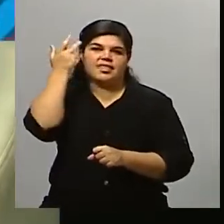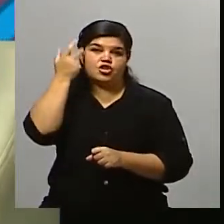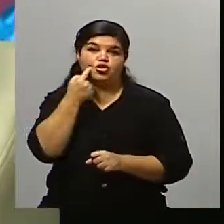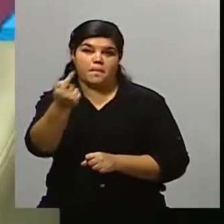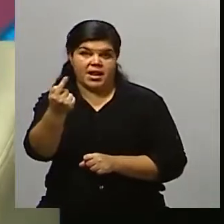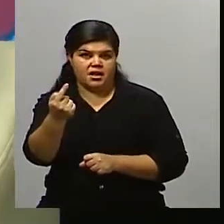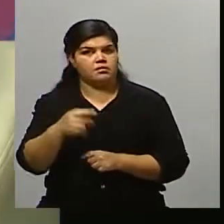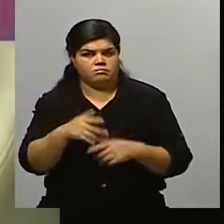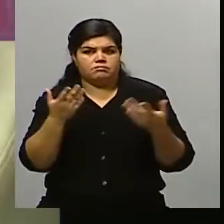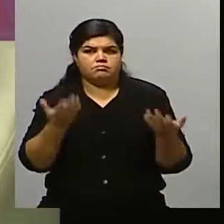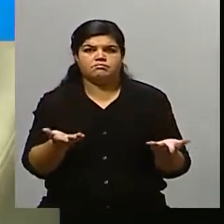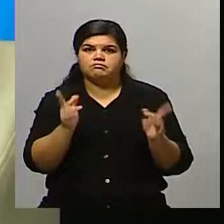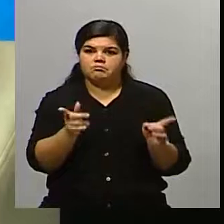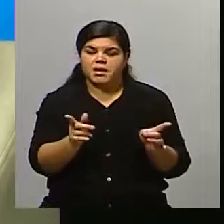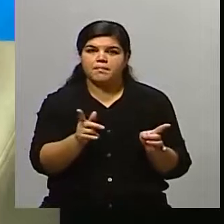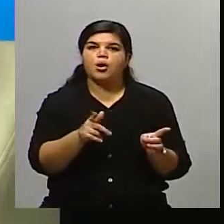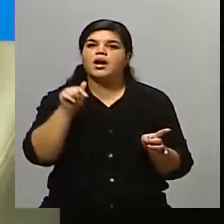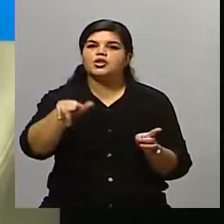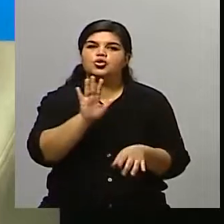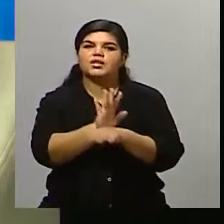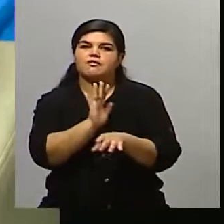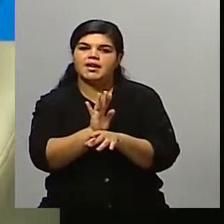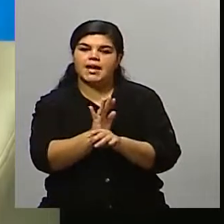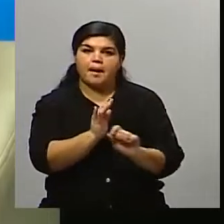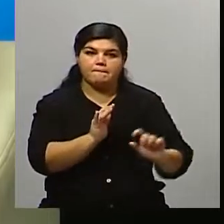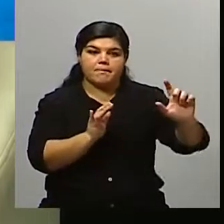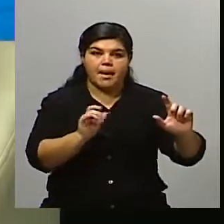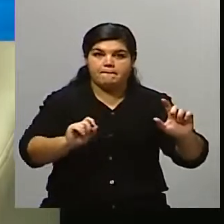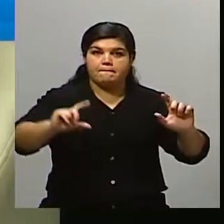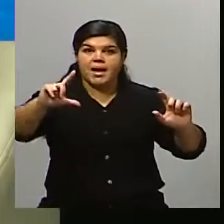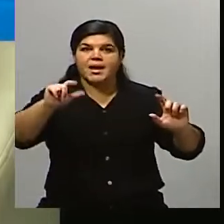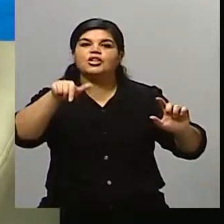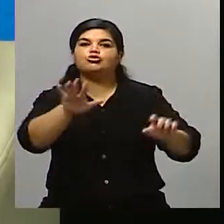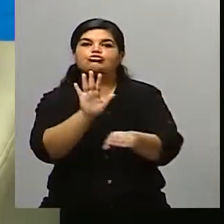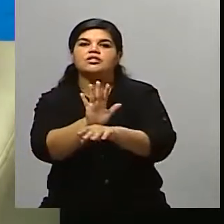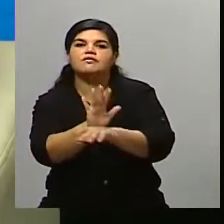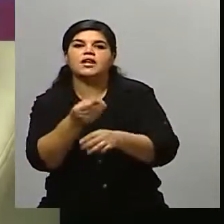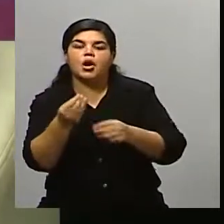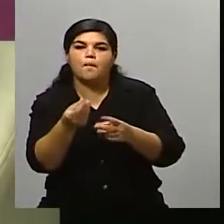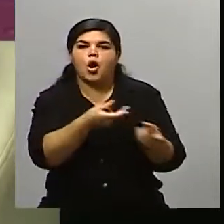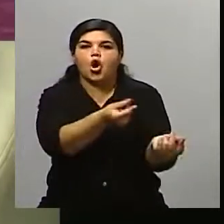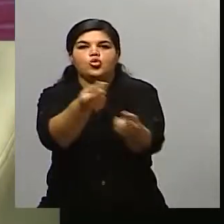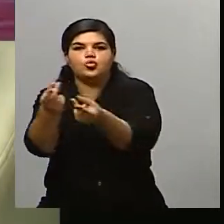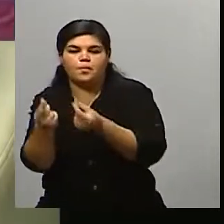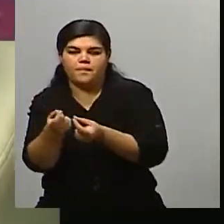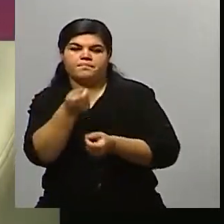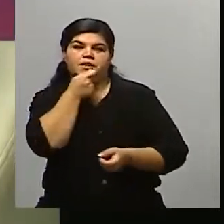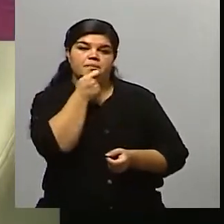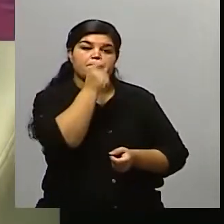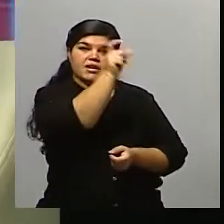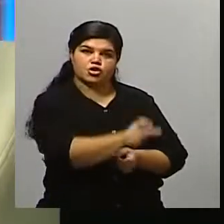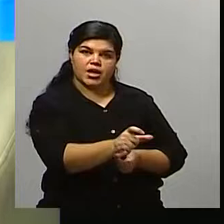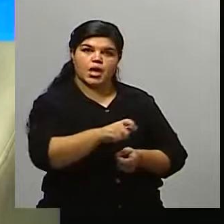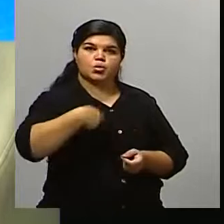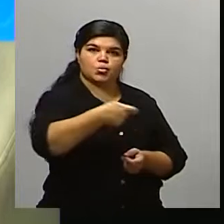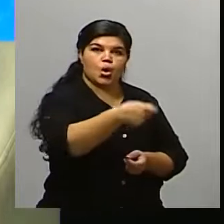Cada peso excedente invertido en seguridad social es un peso excedente que se vuelca automáticamente al consumo. Una persona que cobra una jubilación mínima, si cobra